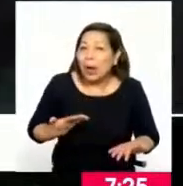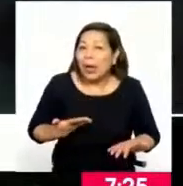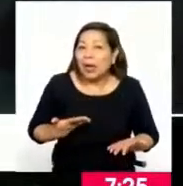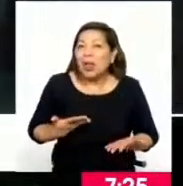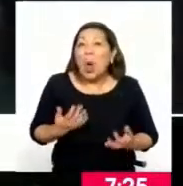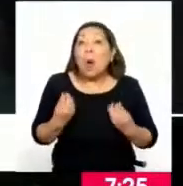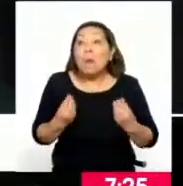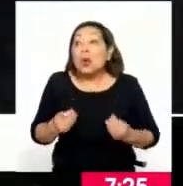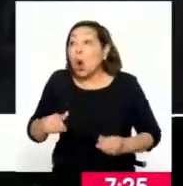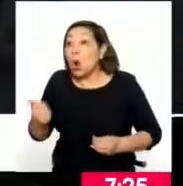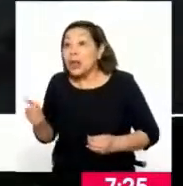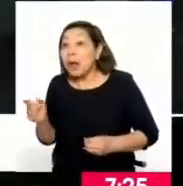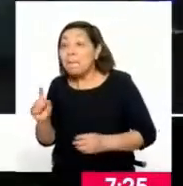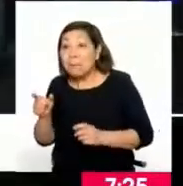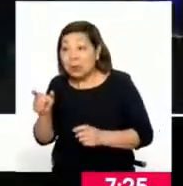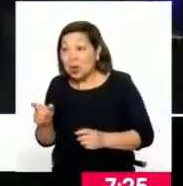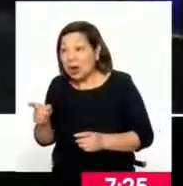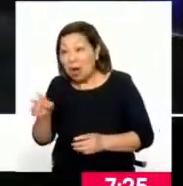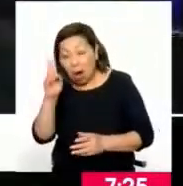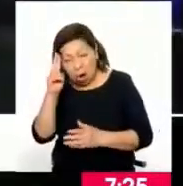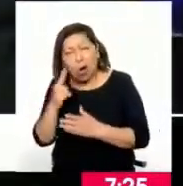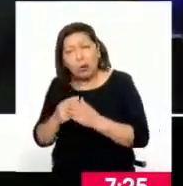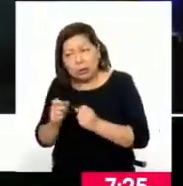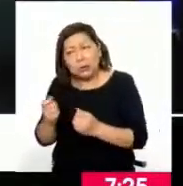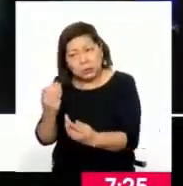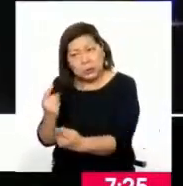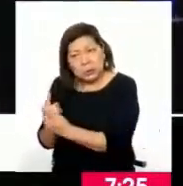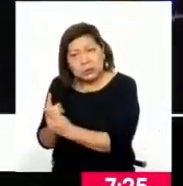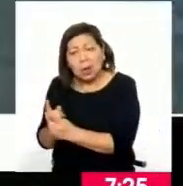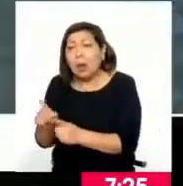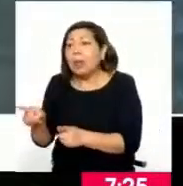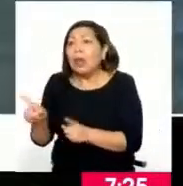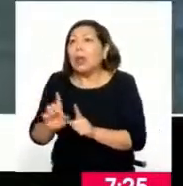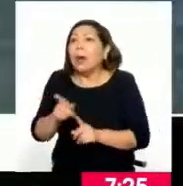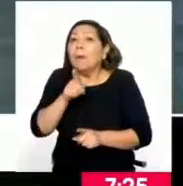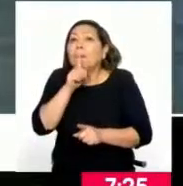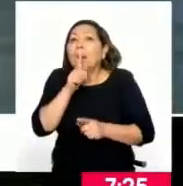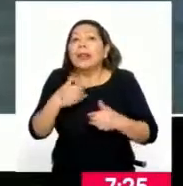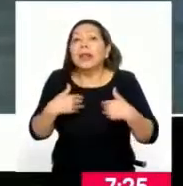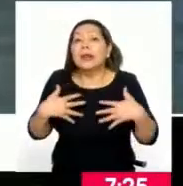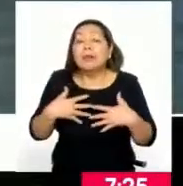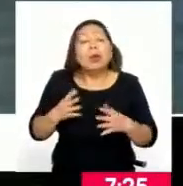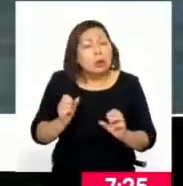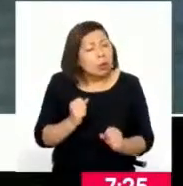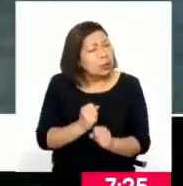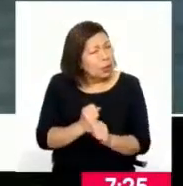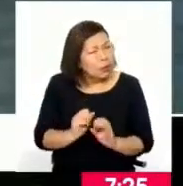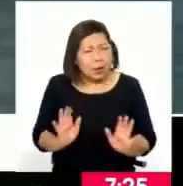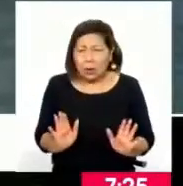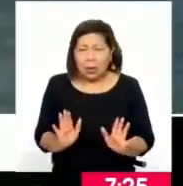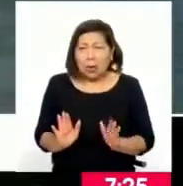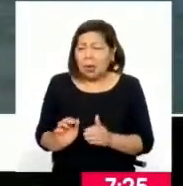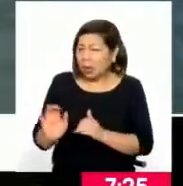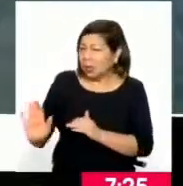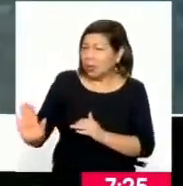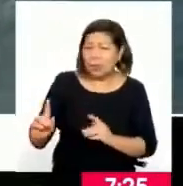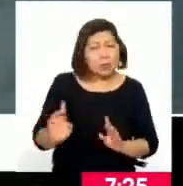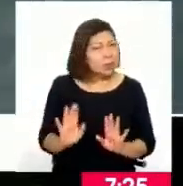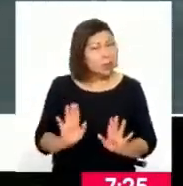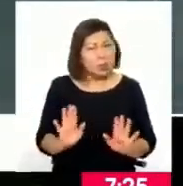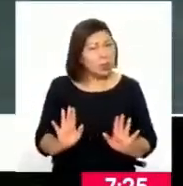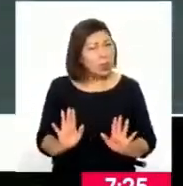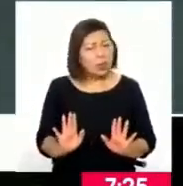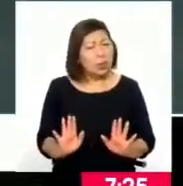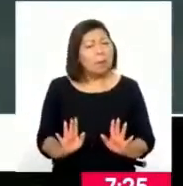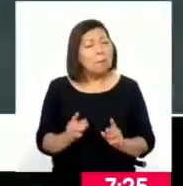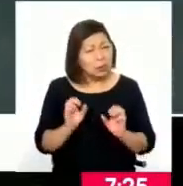ser contraproducentes. Tengan confianza en que nosotros estamos haciendo nuestro trabajo. No crean que lo estamos dejando de hacer o que no